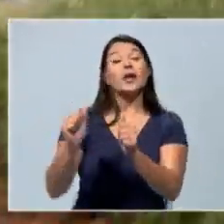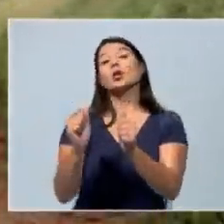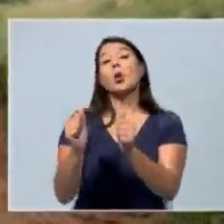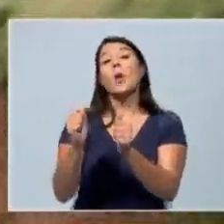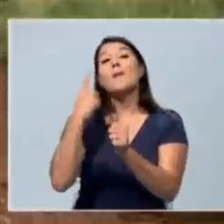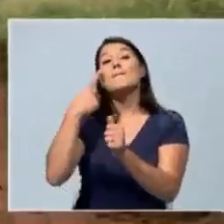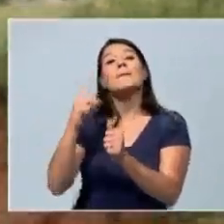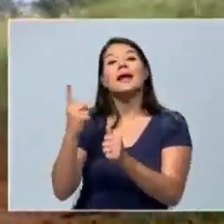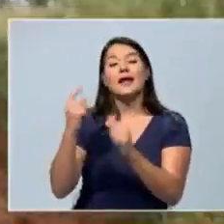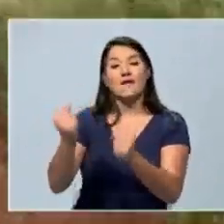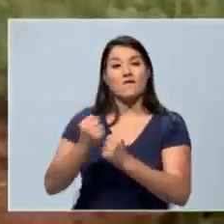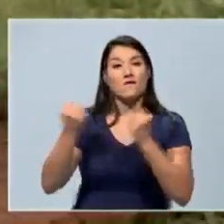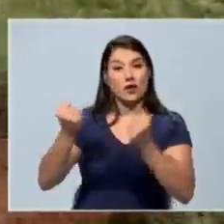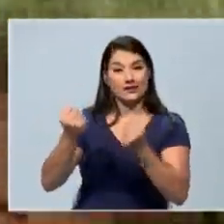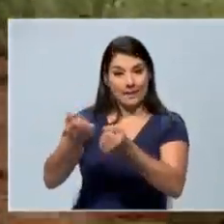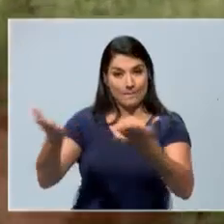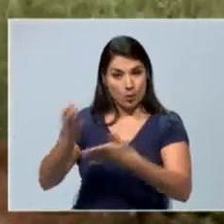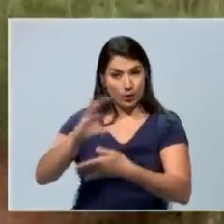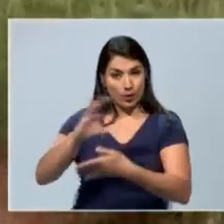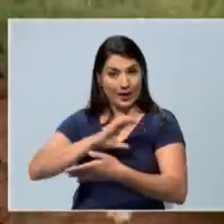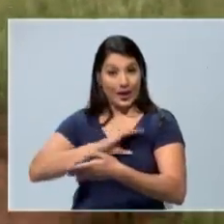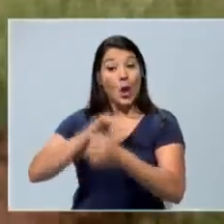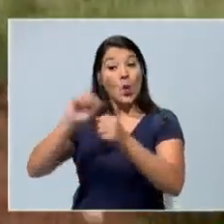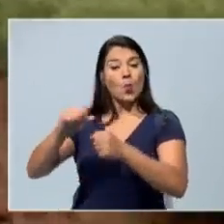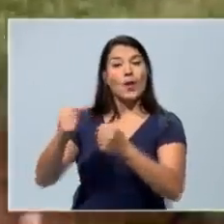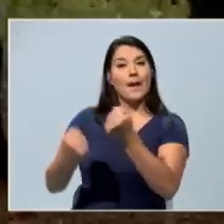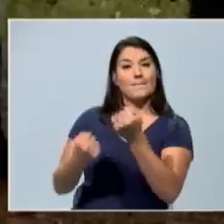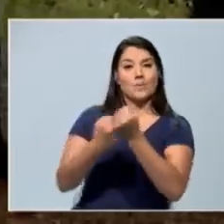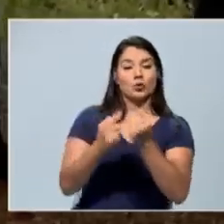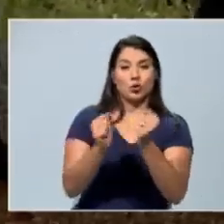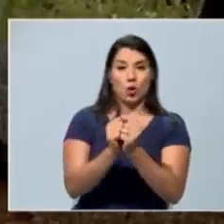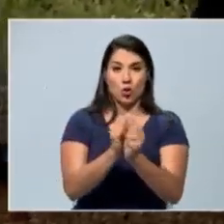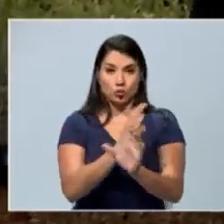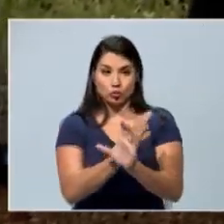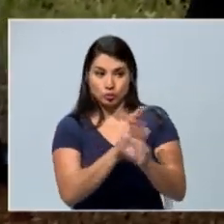pueda apoyar la vigilancia por las zonas donde viaja el combustible.